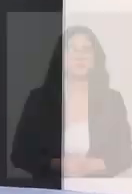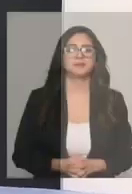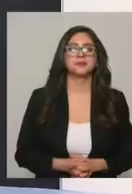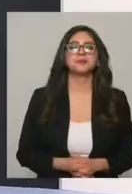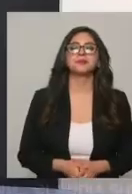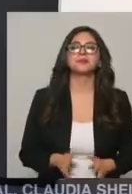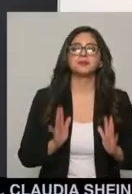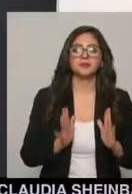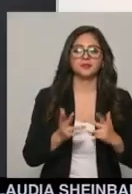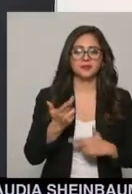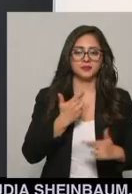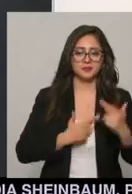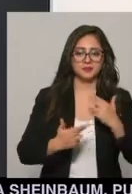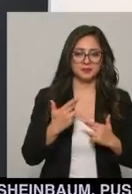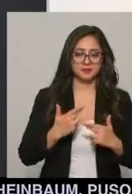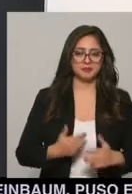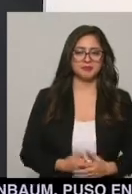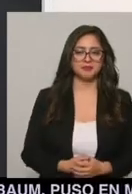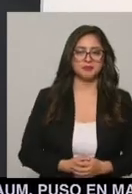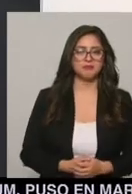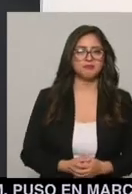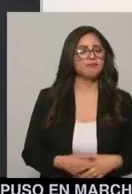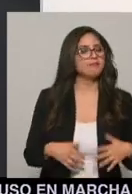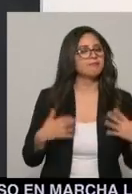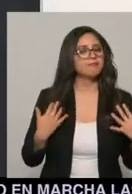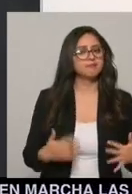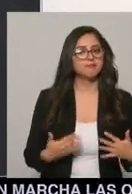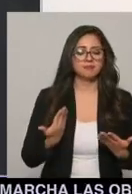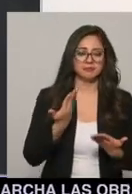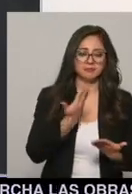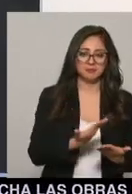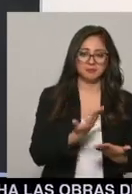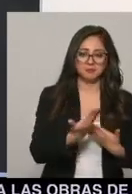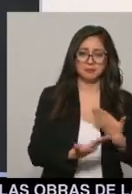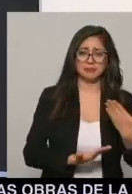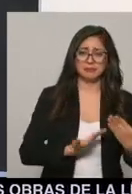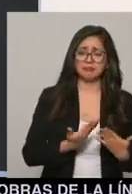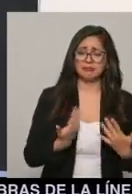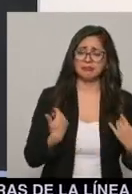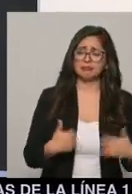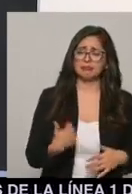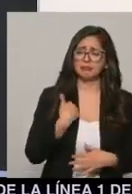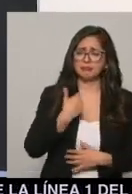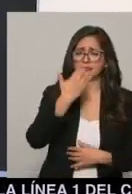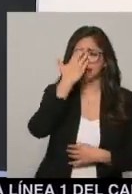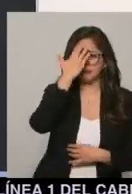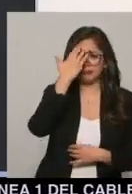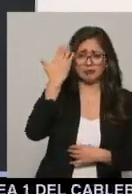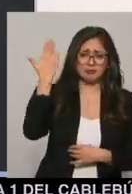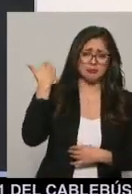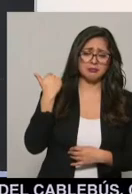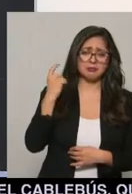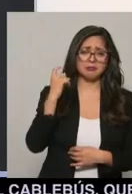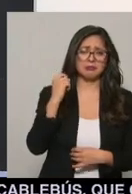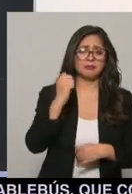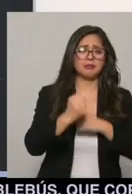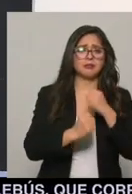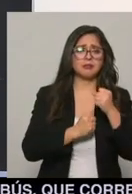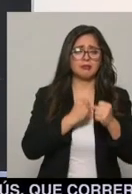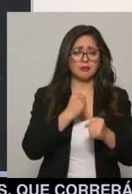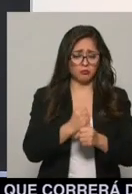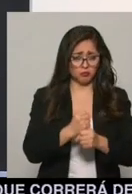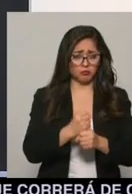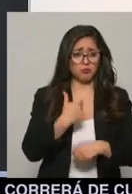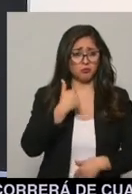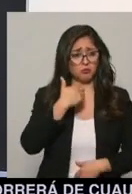Ya estamos de vuelta en Agenda y Contexto y me da muchísimo gusto presentarles a alguien que conozco desde hace 2 décadas. Lo conocí